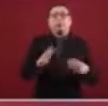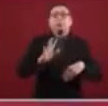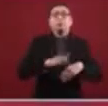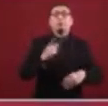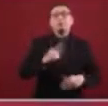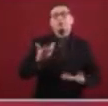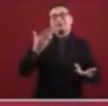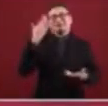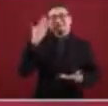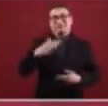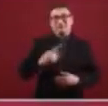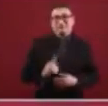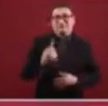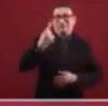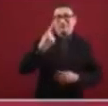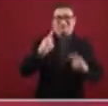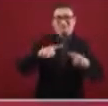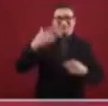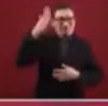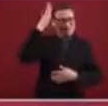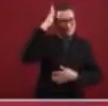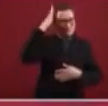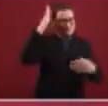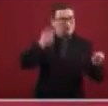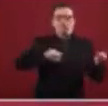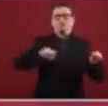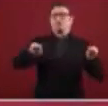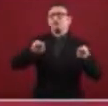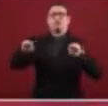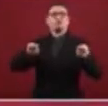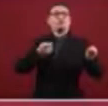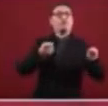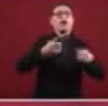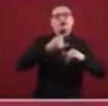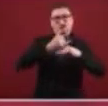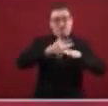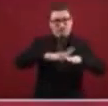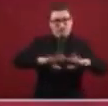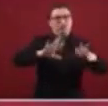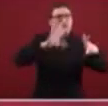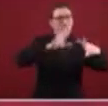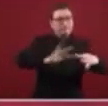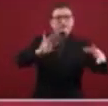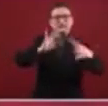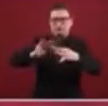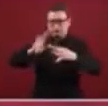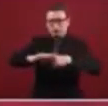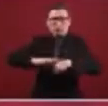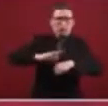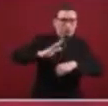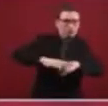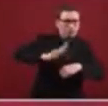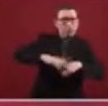dirigente debe de informar, orientar,